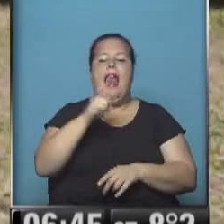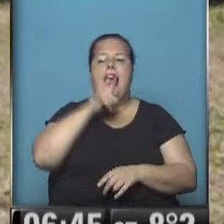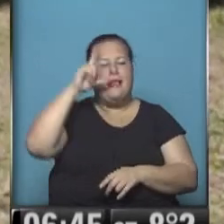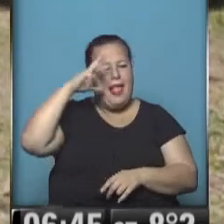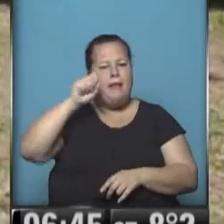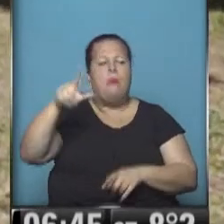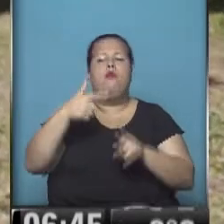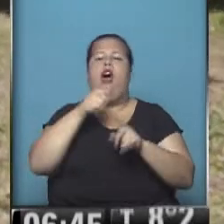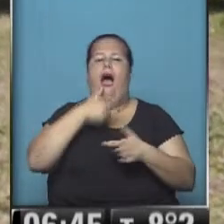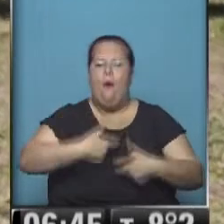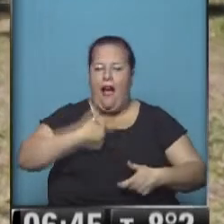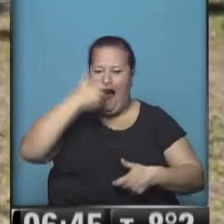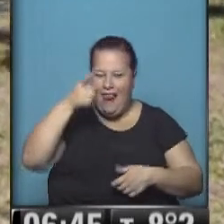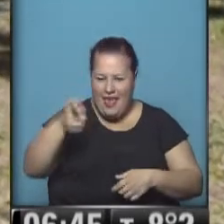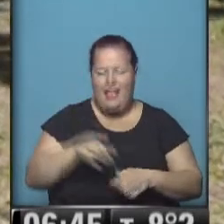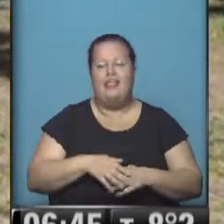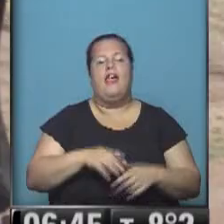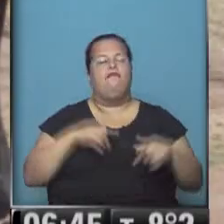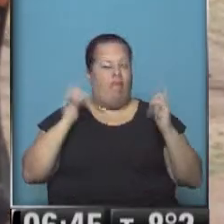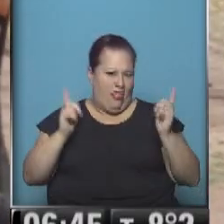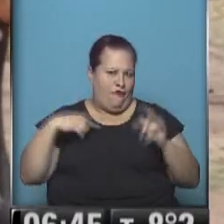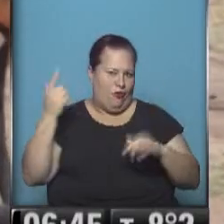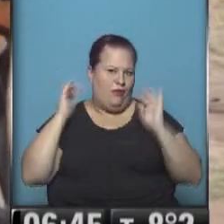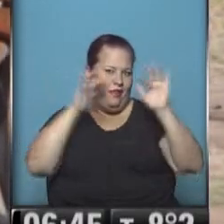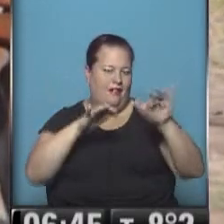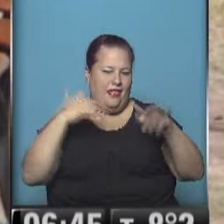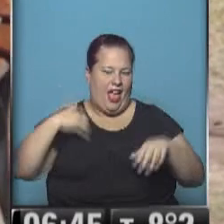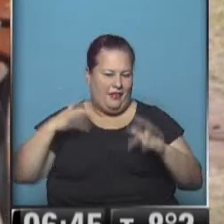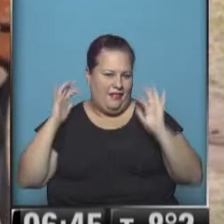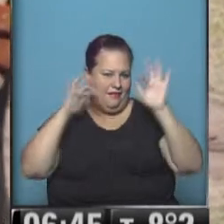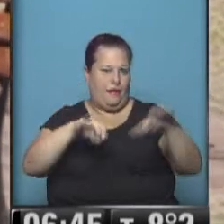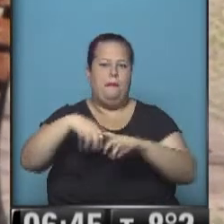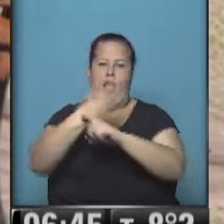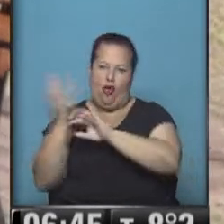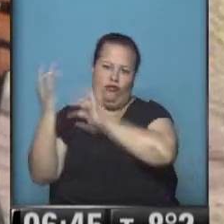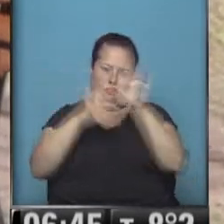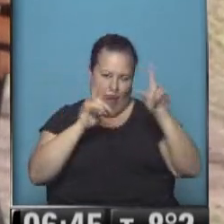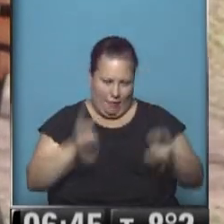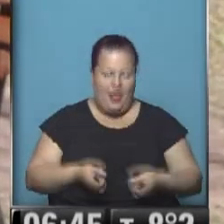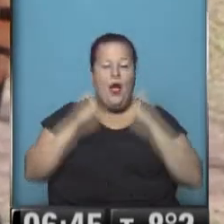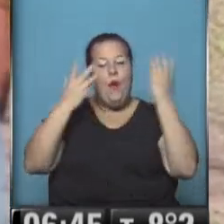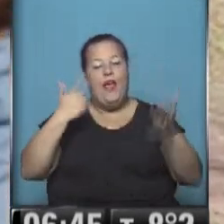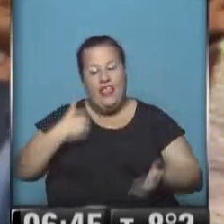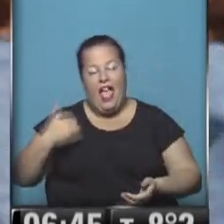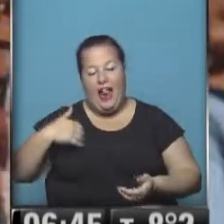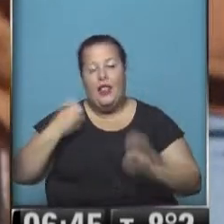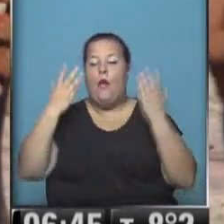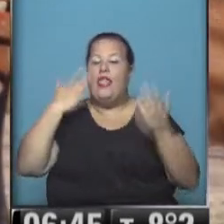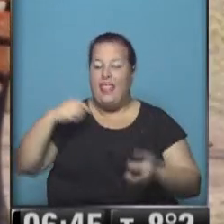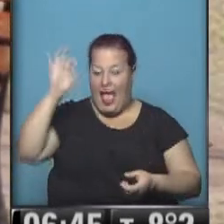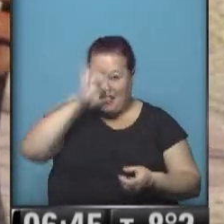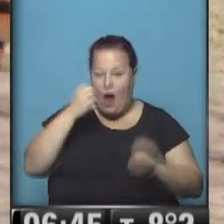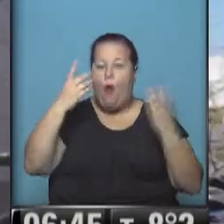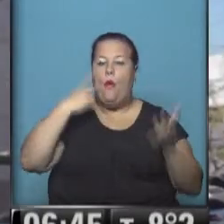esa excelente agua termal que tienen y disfrutan muchos habitantes argentino y el mercosur buen día argentinos buen dia chaco buen dia